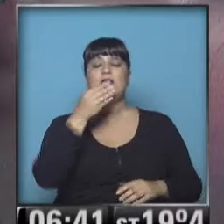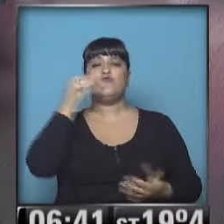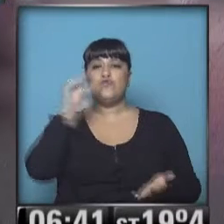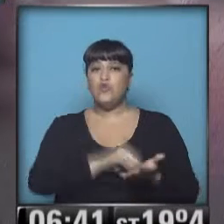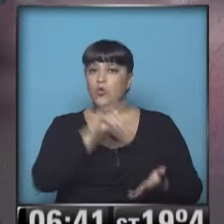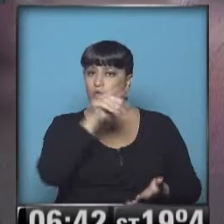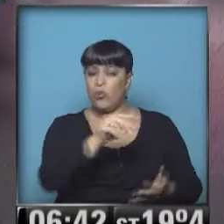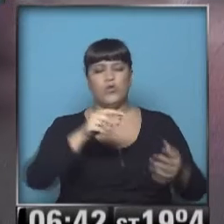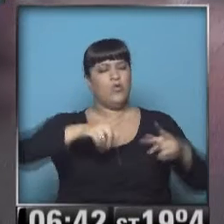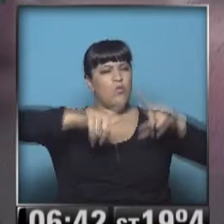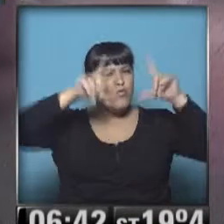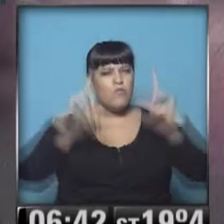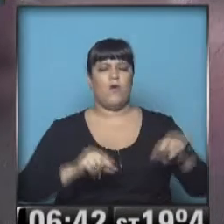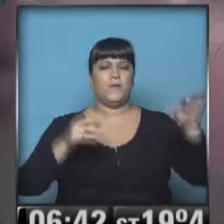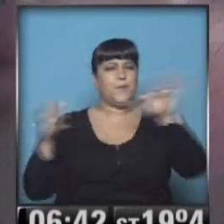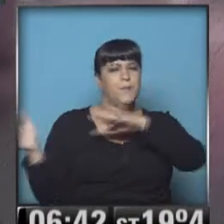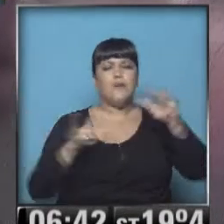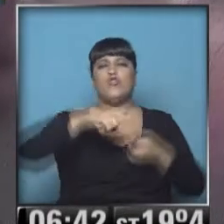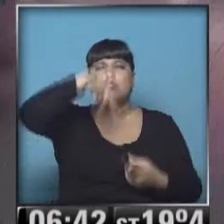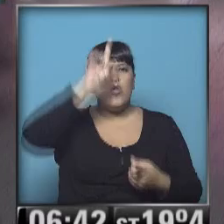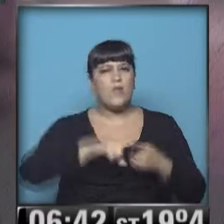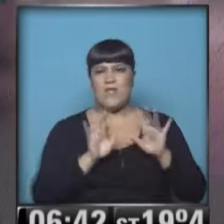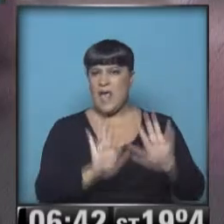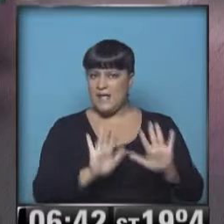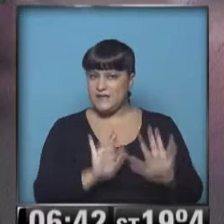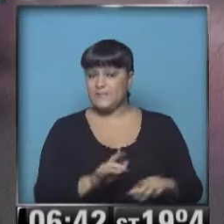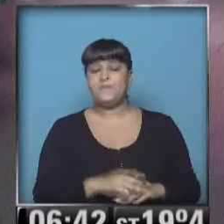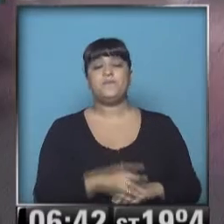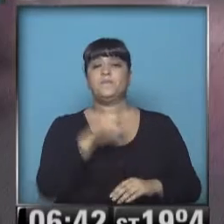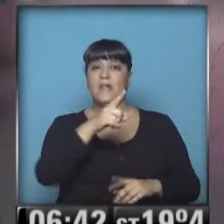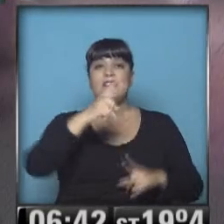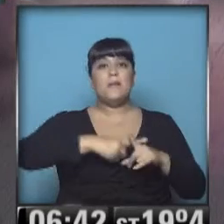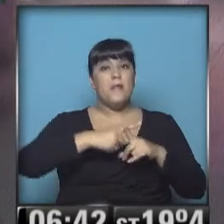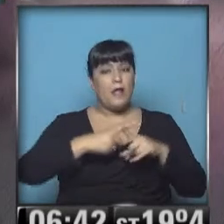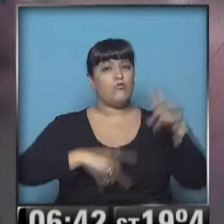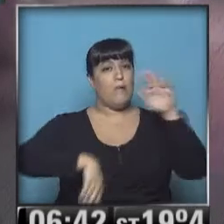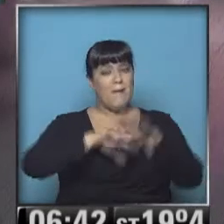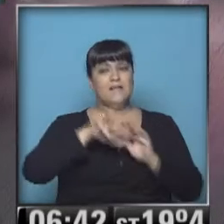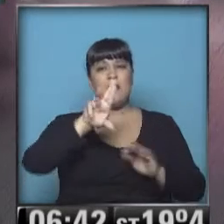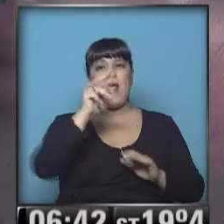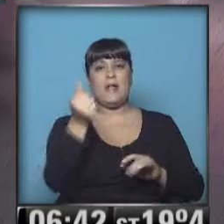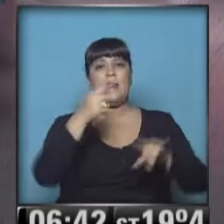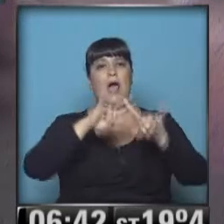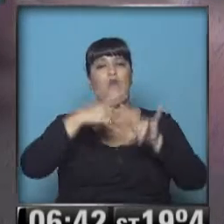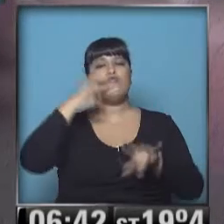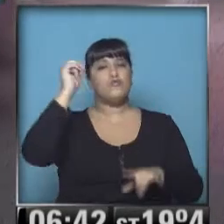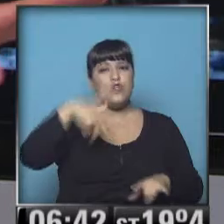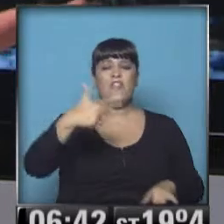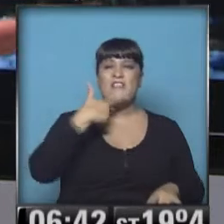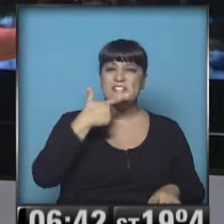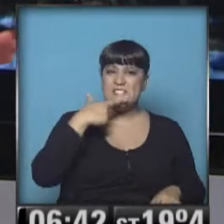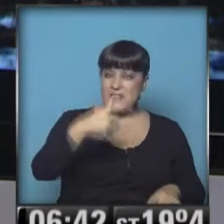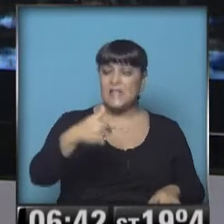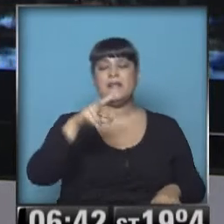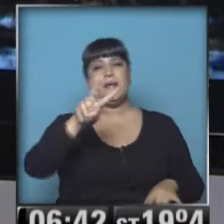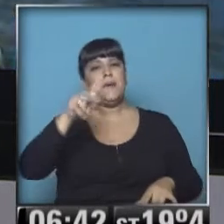con mucha intensidad todo el día. Máximas para Rawson 17, para Viedma un